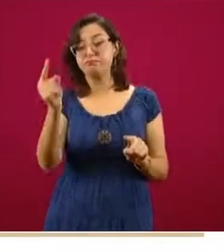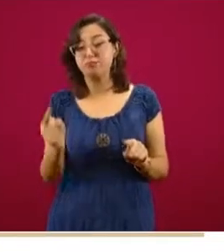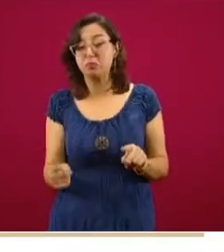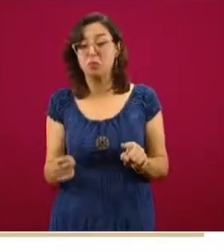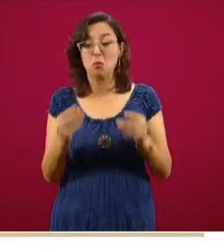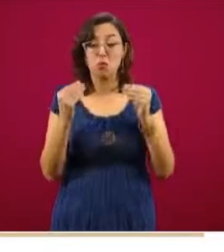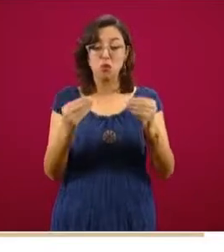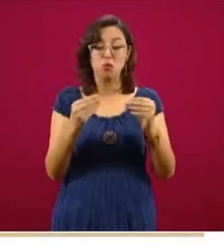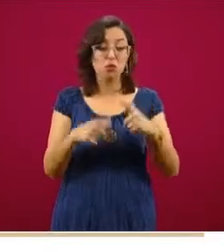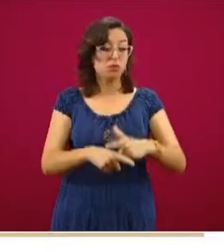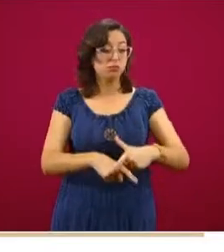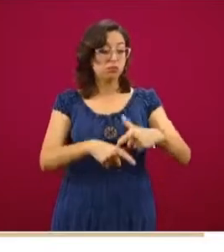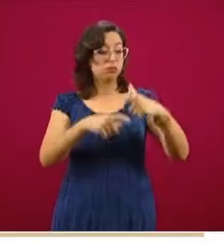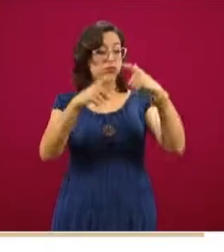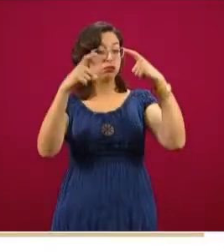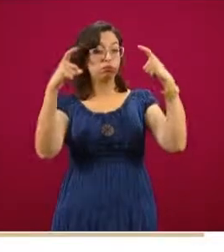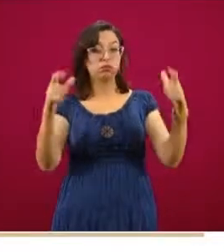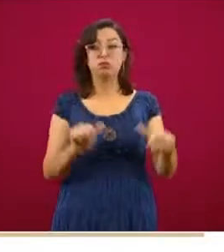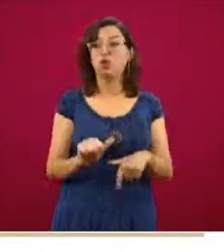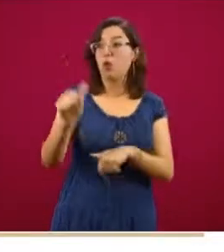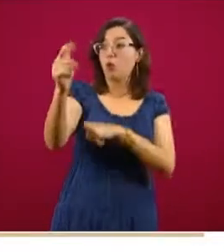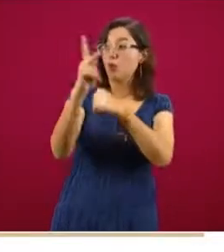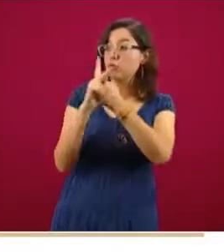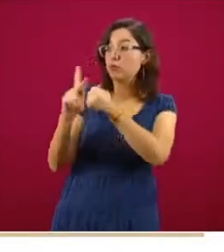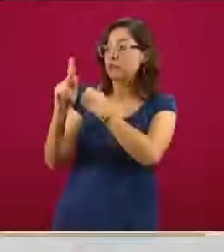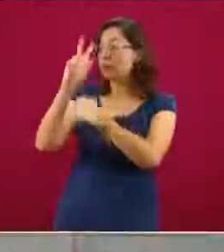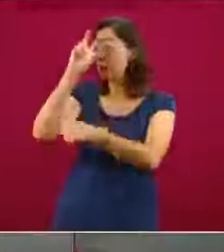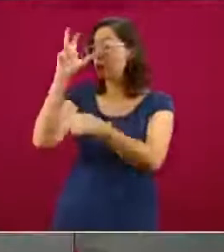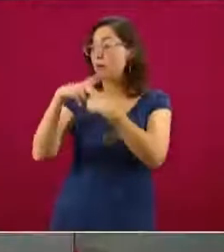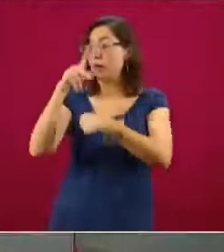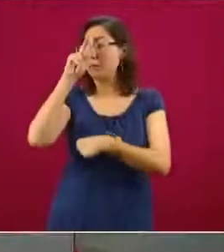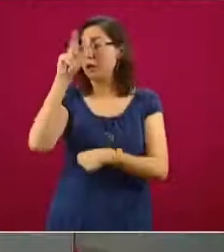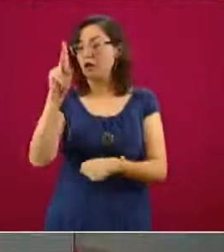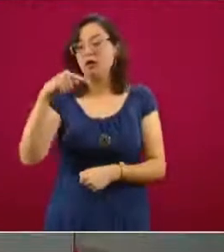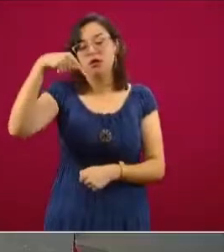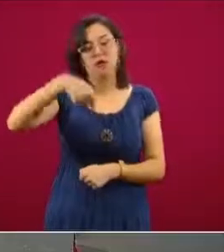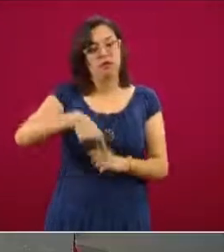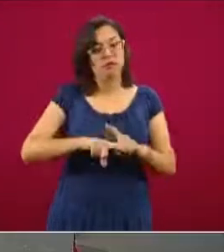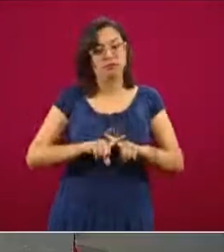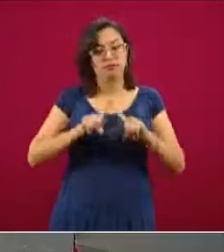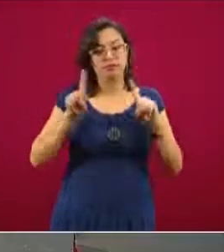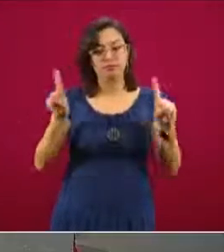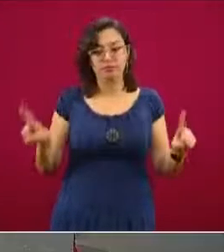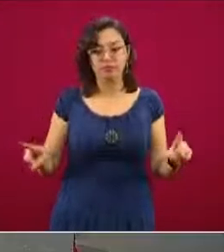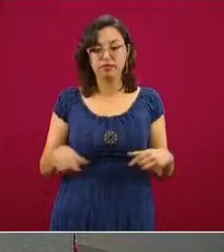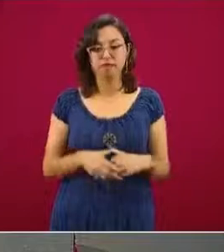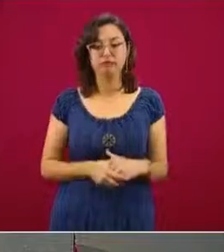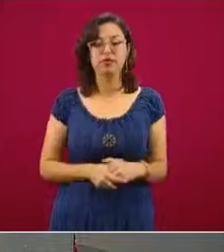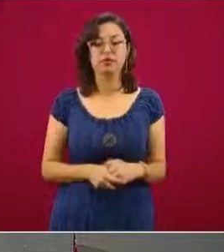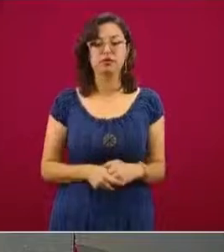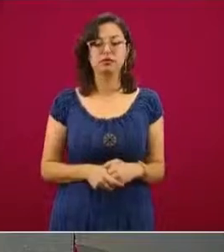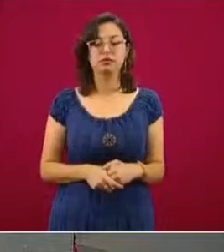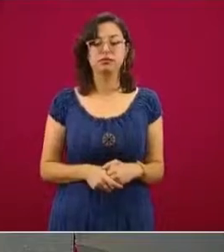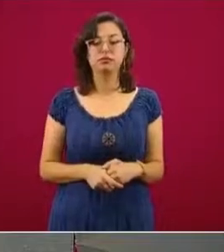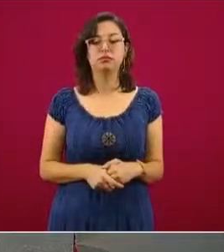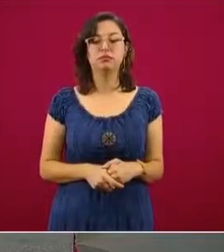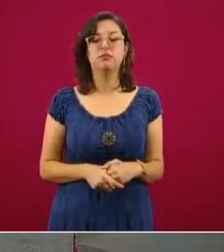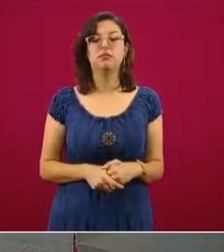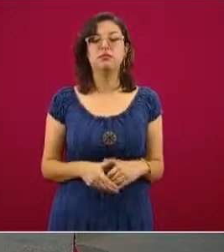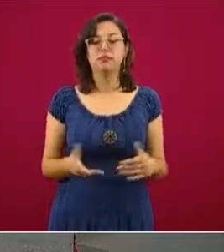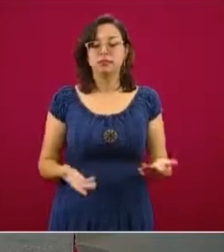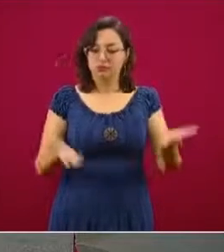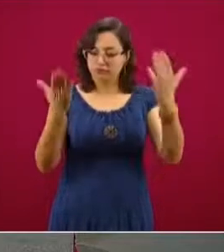se ha observado en algunos otros países, sobre todo en Europa. En la siguiente diapositiva podemos ver ahora sí